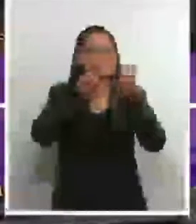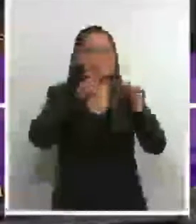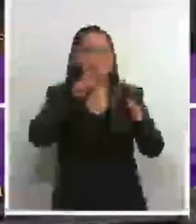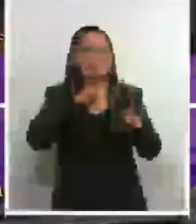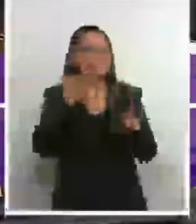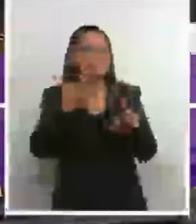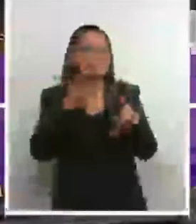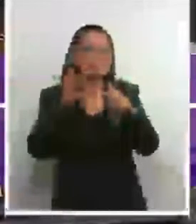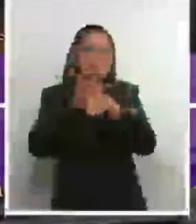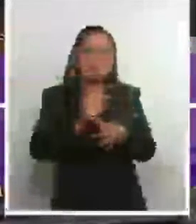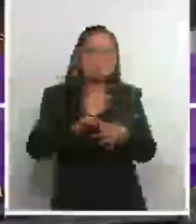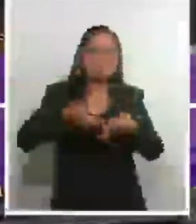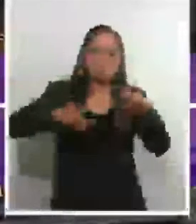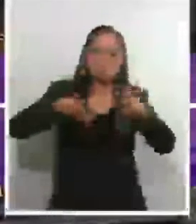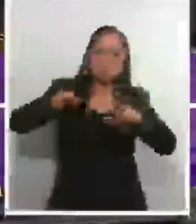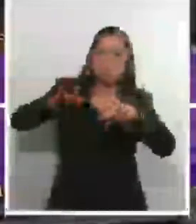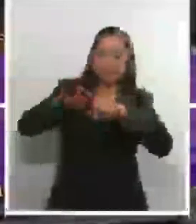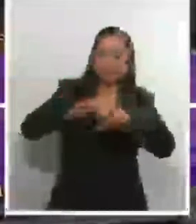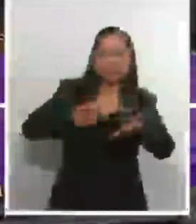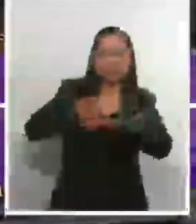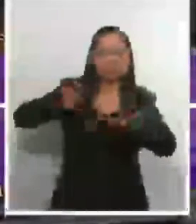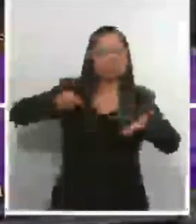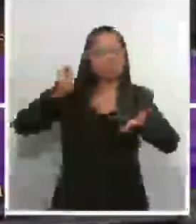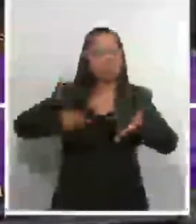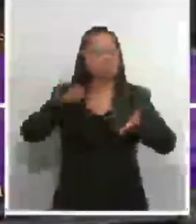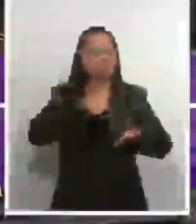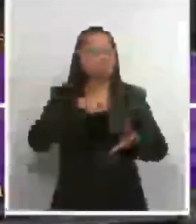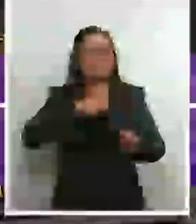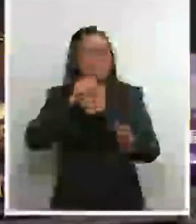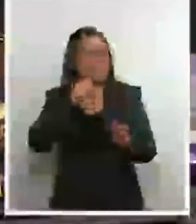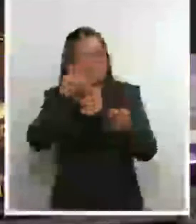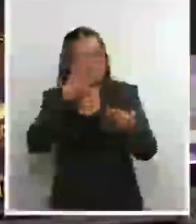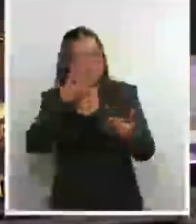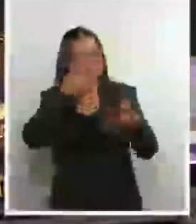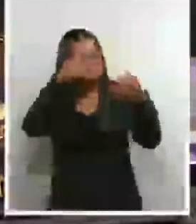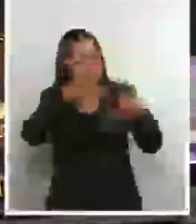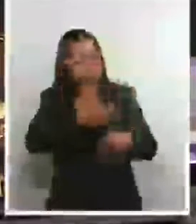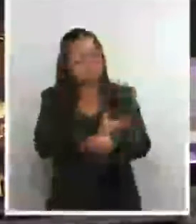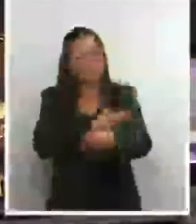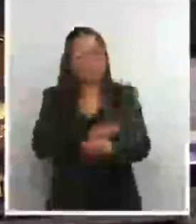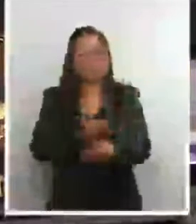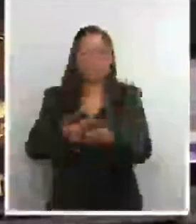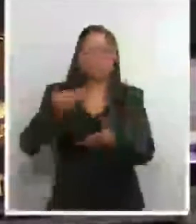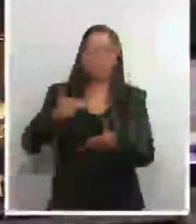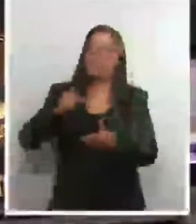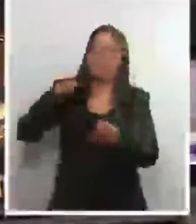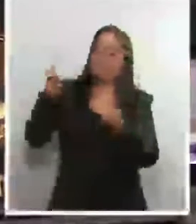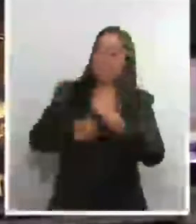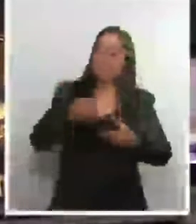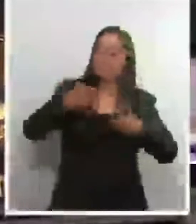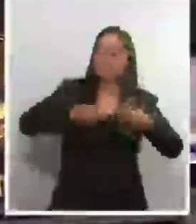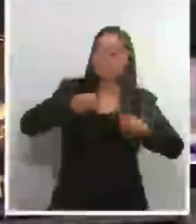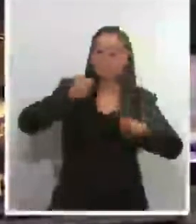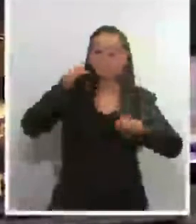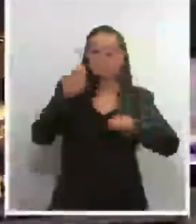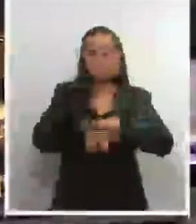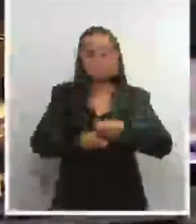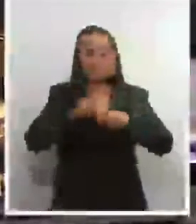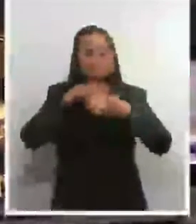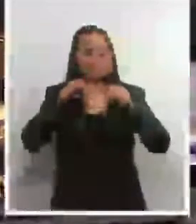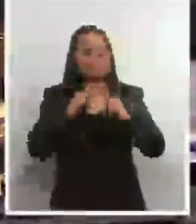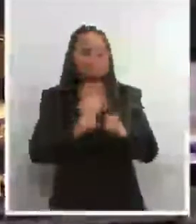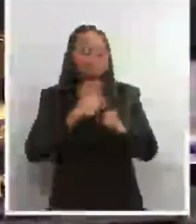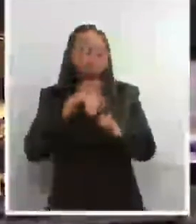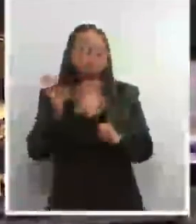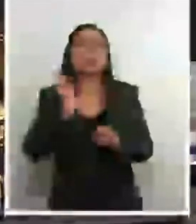de procuración de justicia, gozar de buena reputación, no haber sido condenado por delito doloso, no